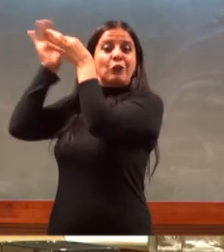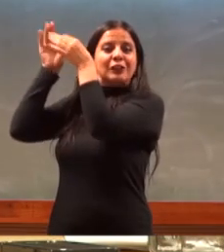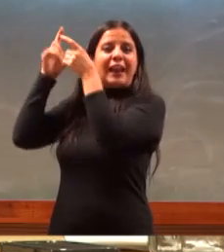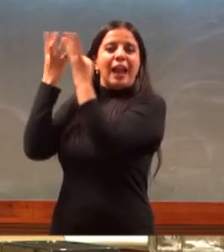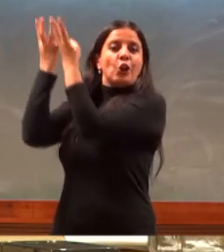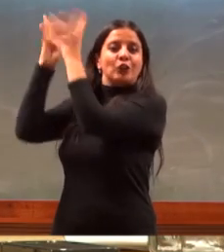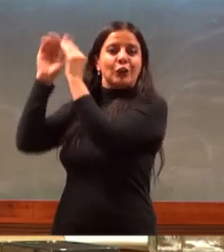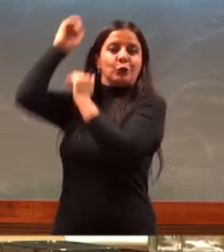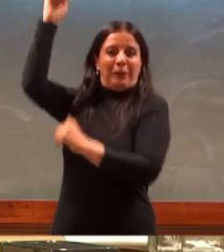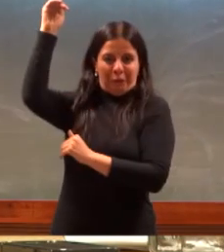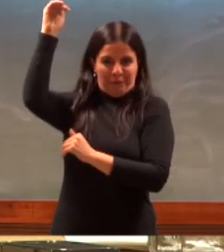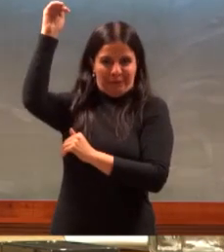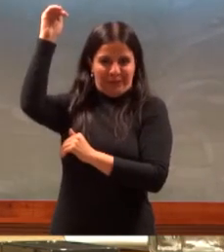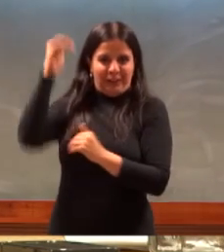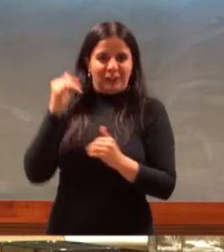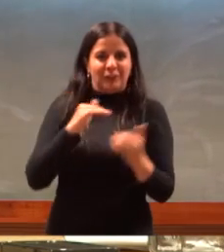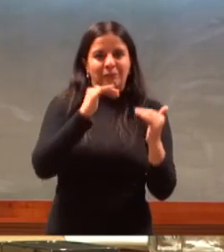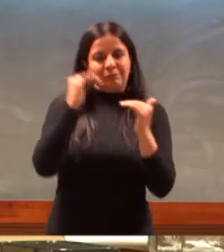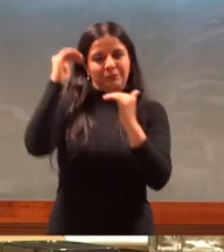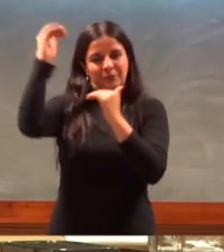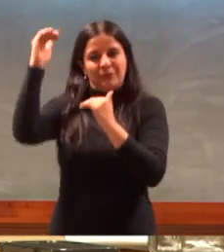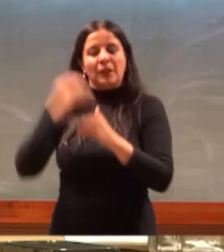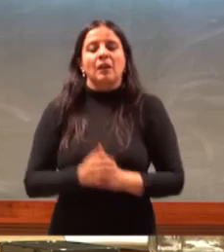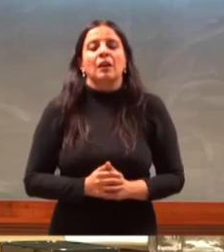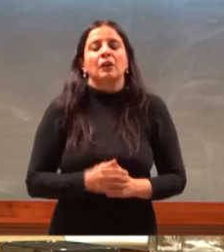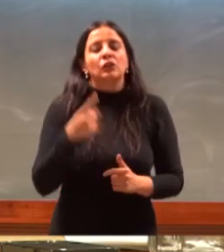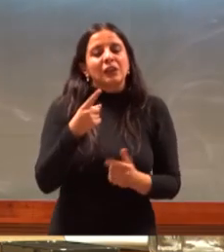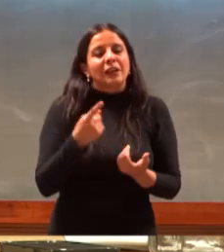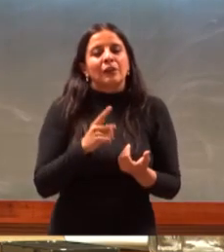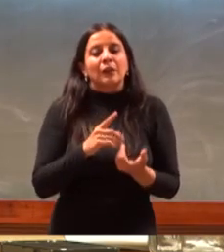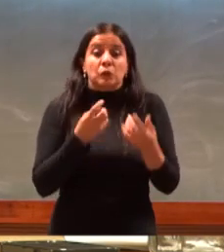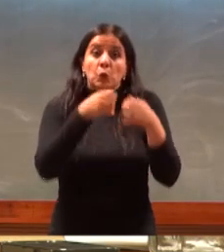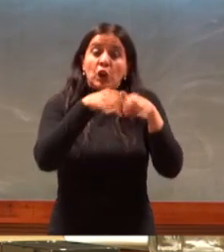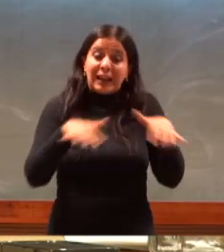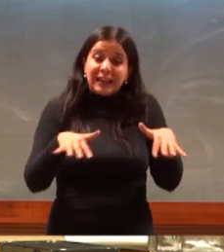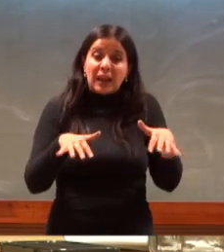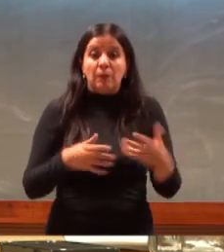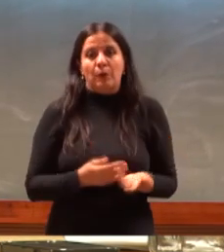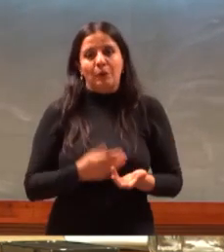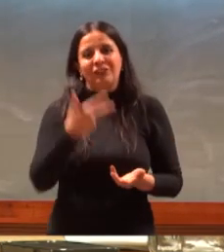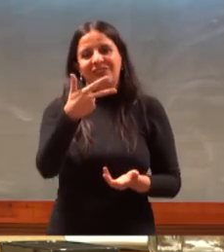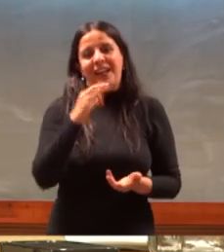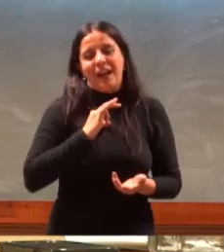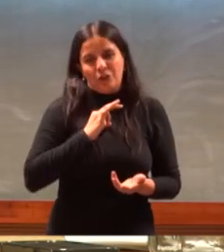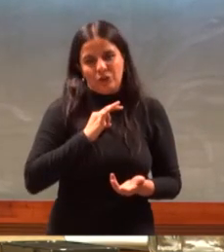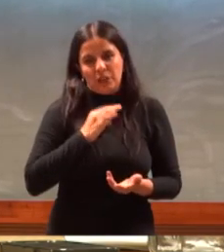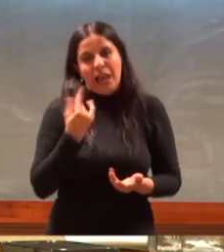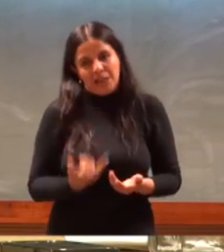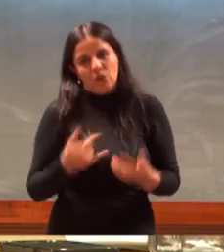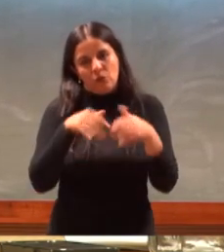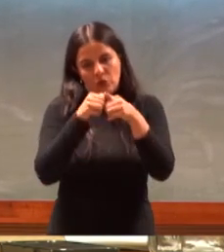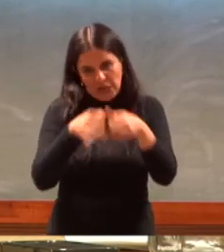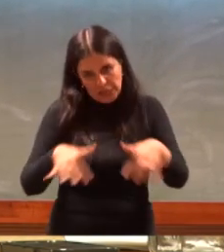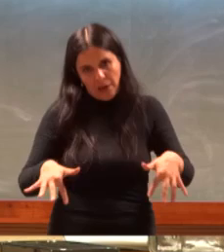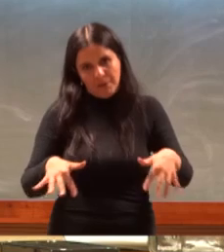demandas que plantear un organigrama como un plan para desarrollar por lo menos en los tres años de gestión que a su vez tiene